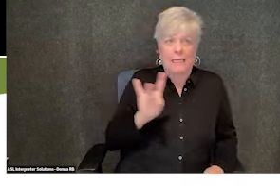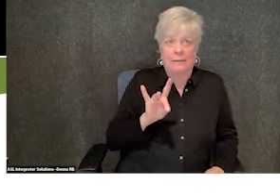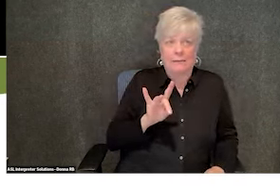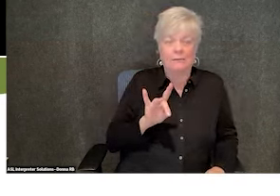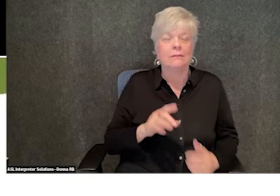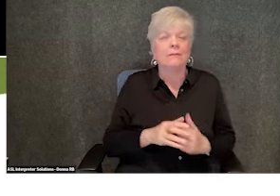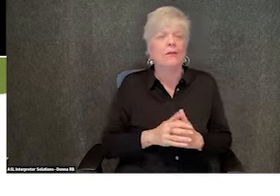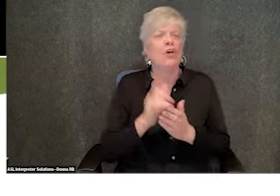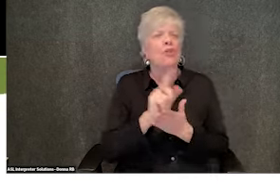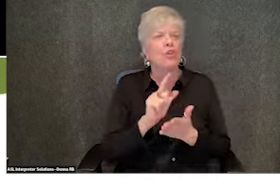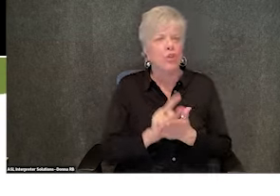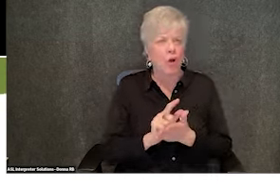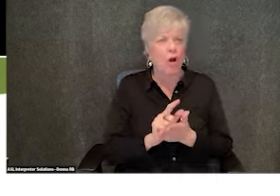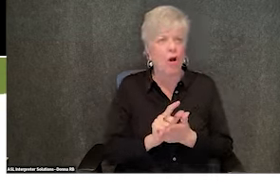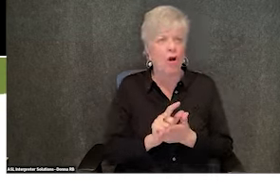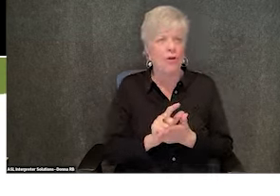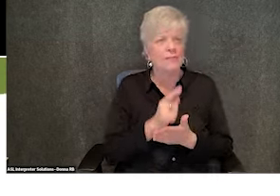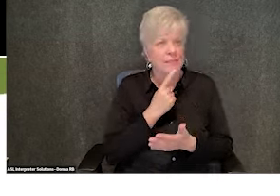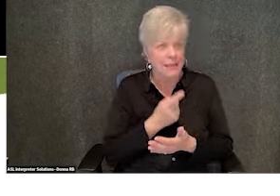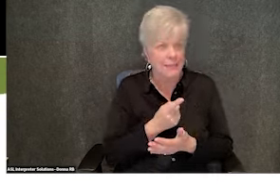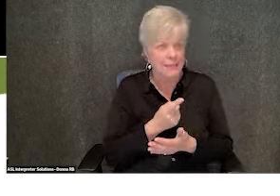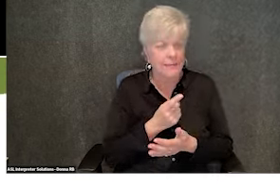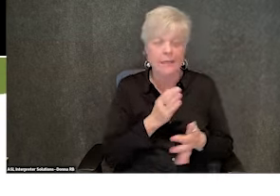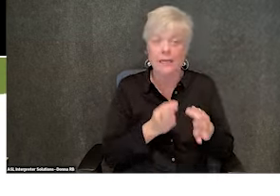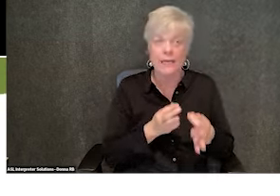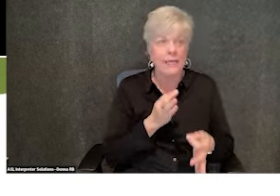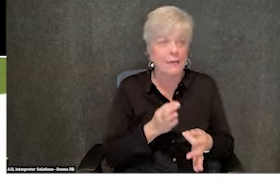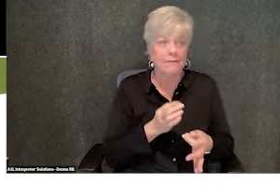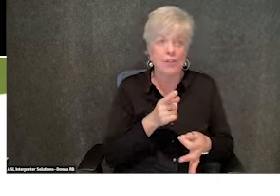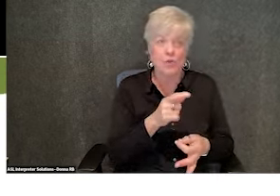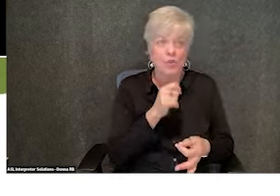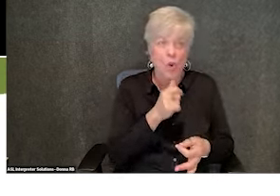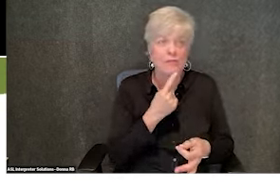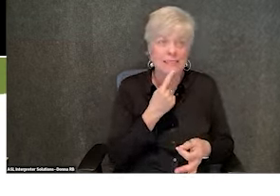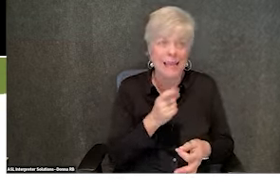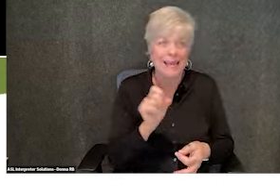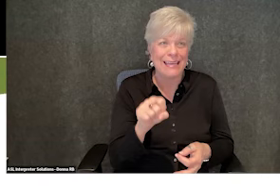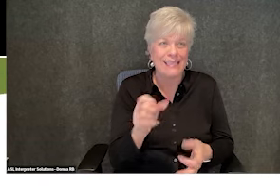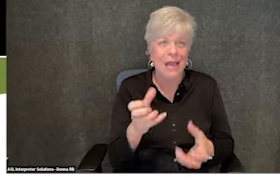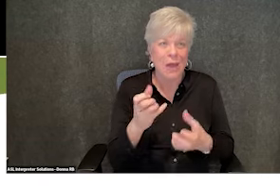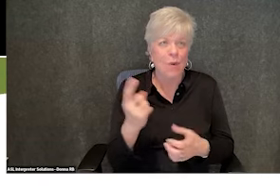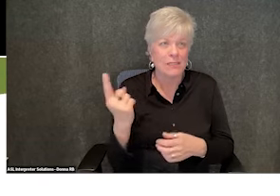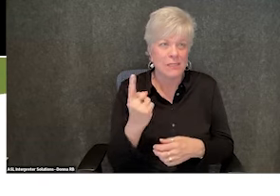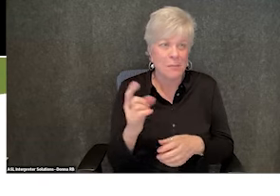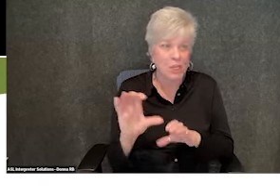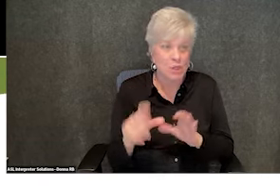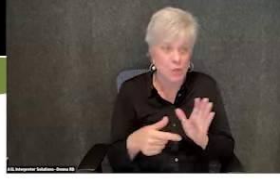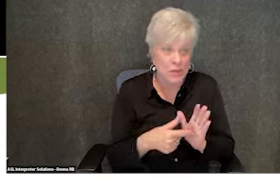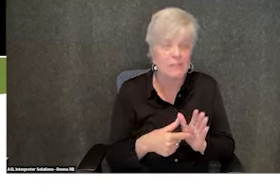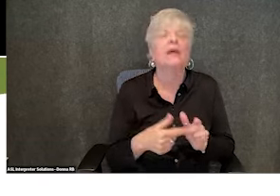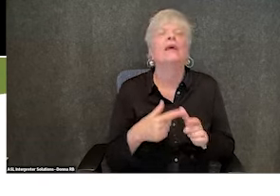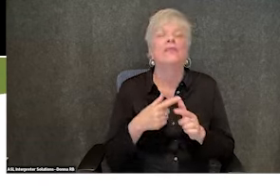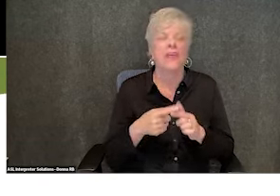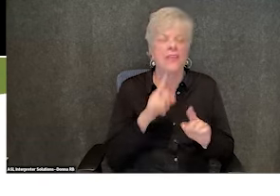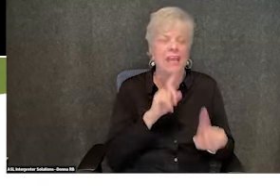bastante flexibilidad, pero la ley presume si uno no dice sí, quiero que otra persona haga eso, entonces